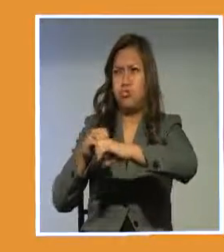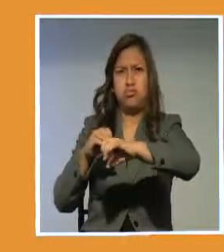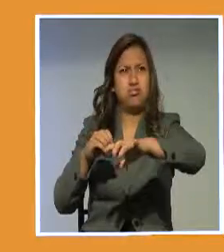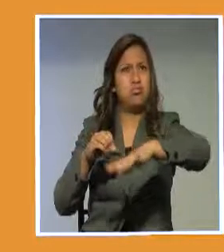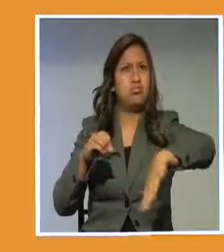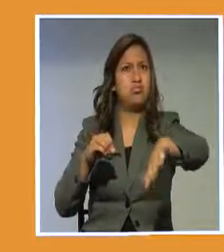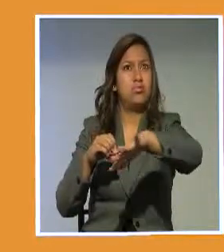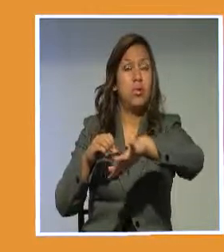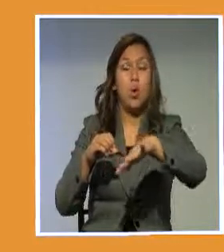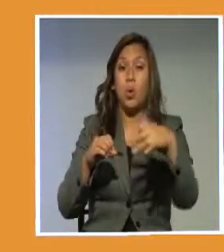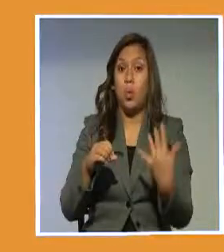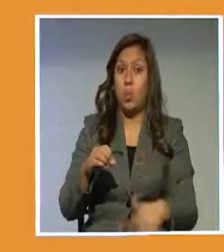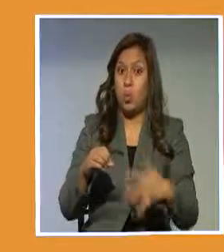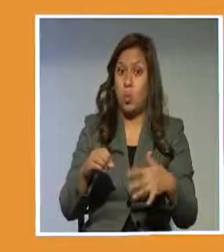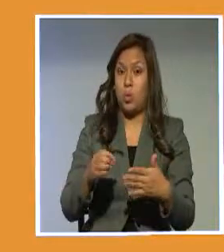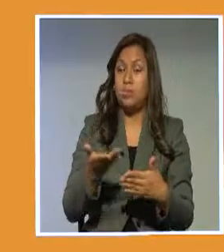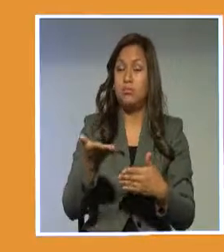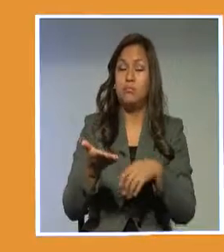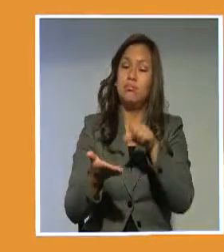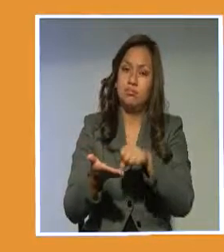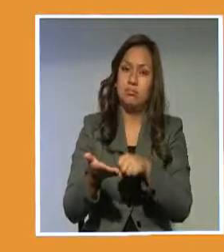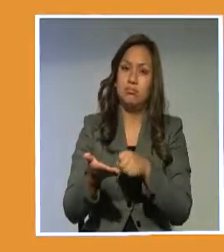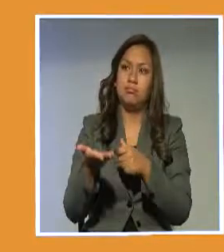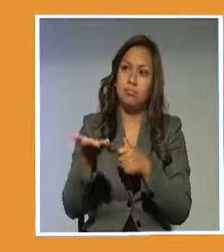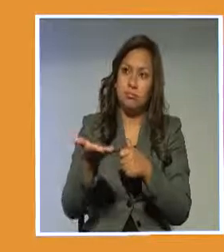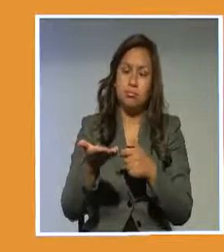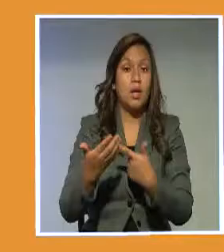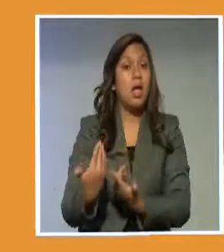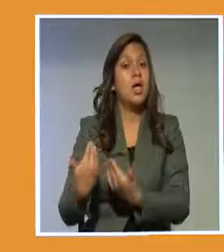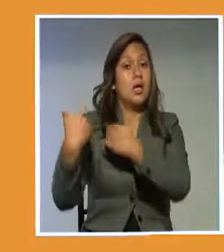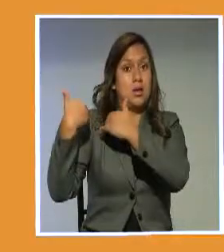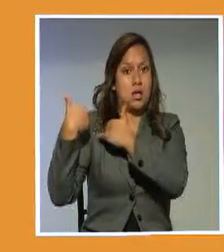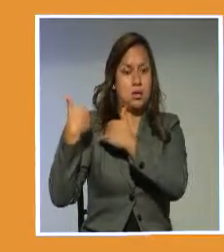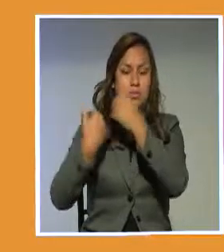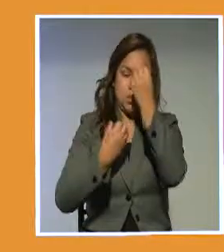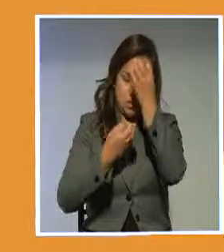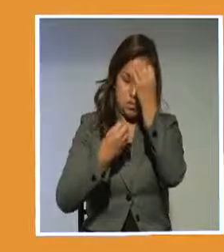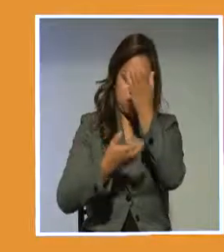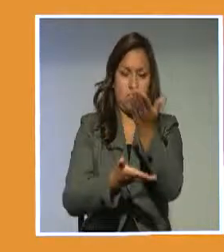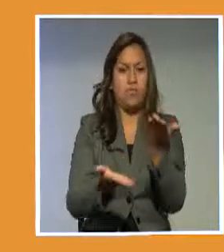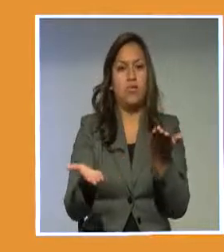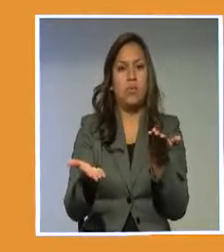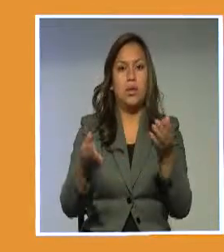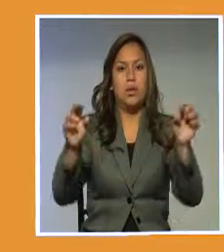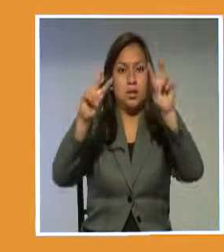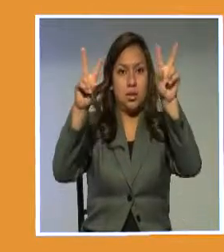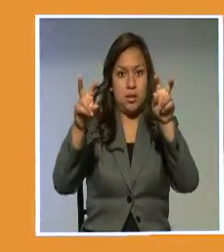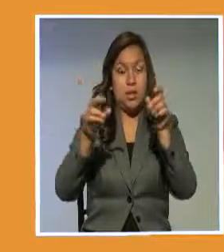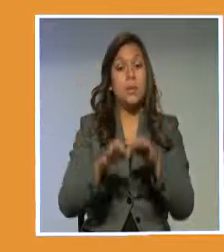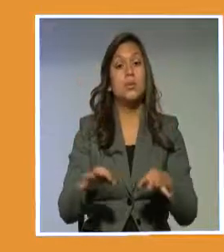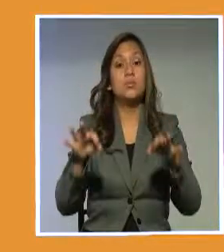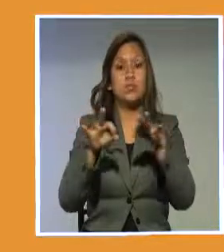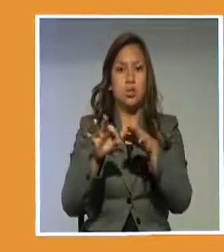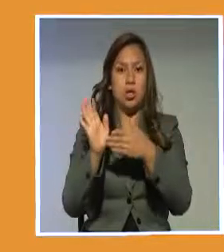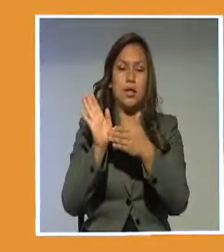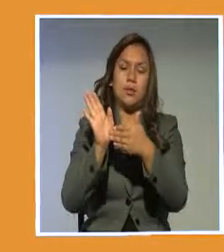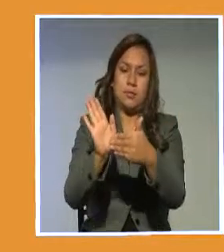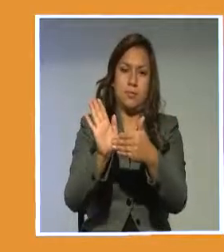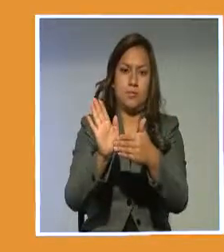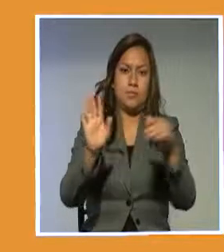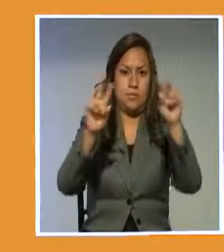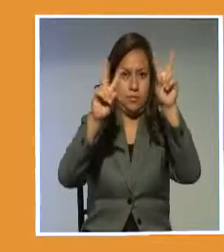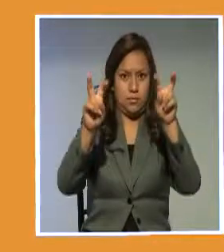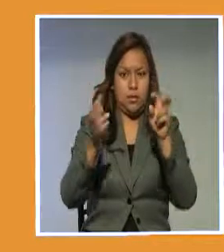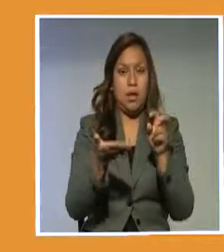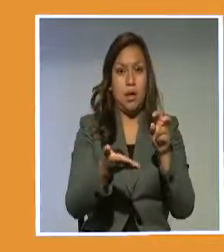locales tienen la deferencia y también esta responsabilidad de informar temas de interés comunitario, de interés